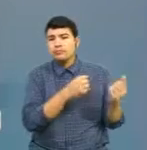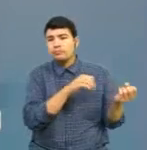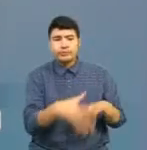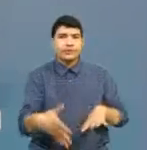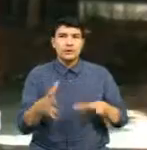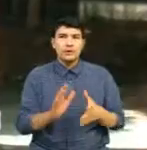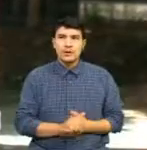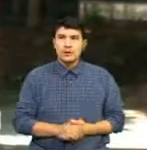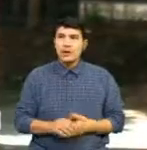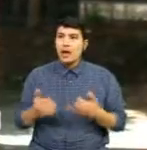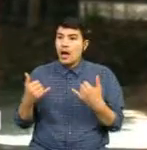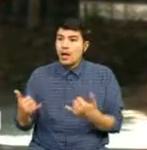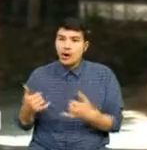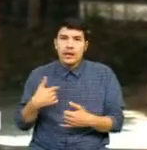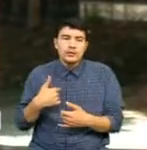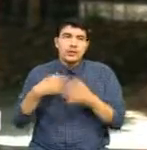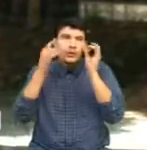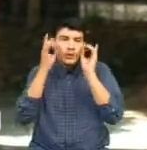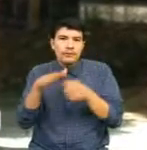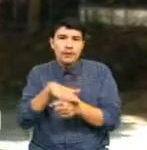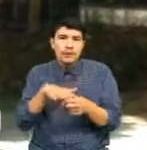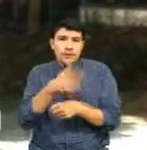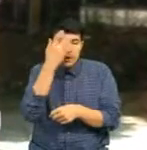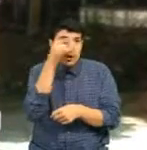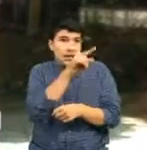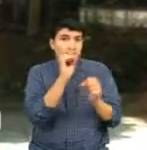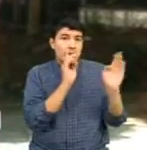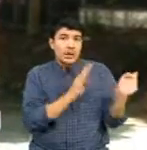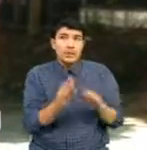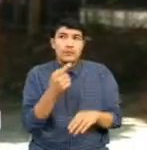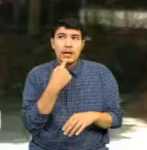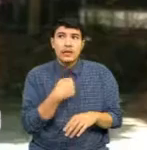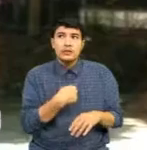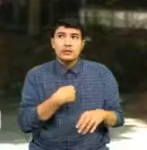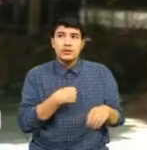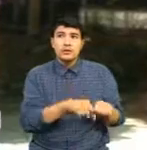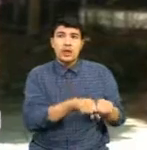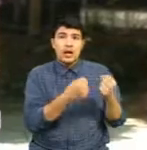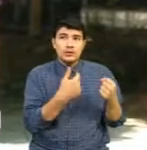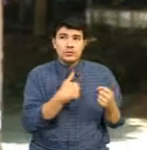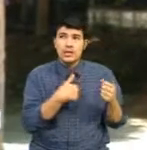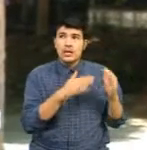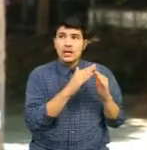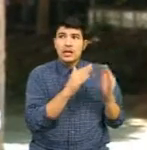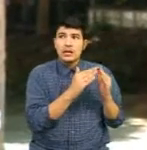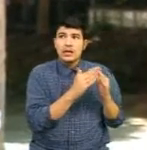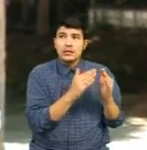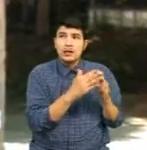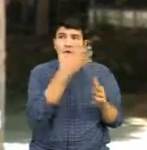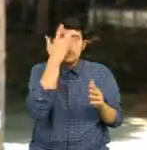de eso se me convirtió en un vía crucis porque ahora según planeación me dice que tengo que desbaratar mi vivienda que porque es que estoy